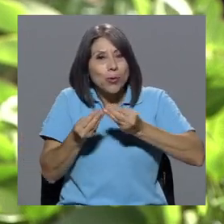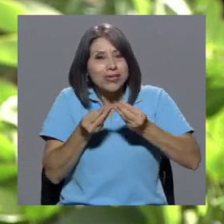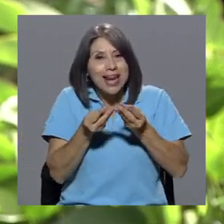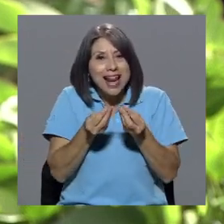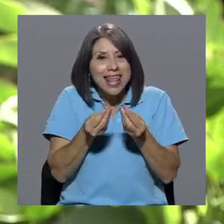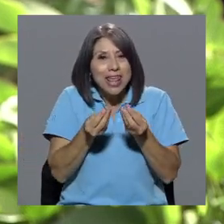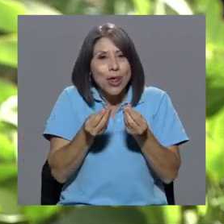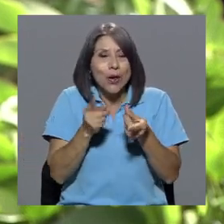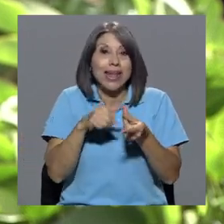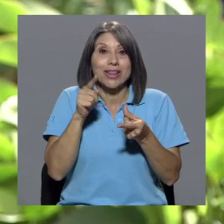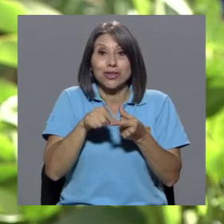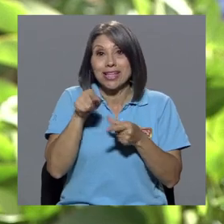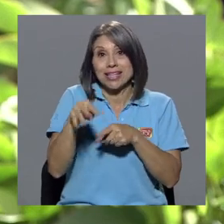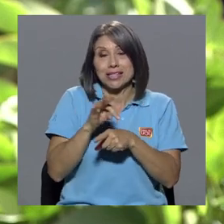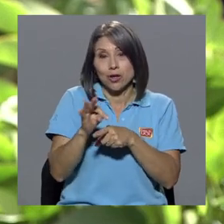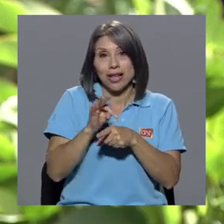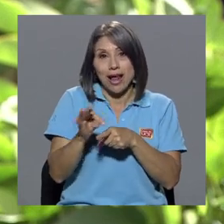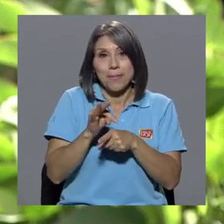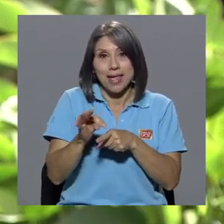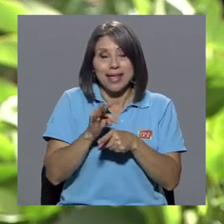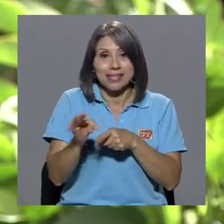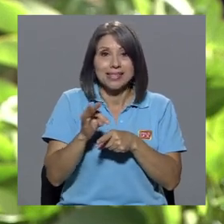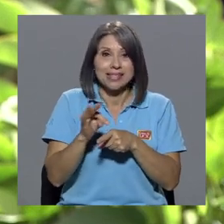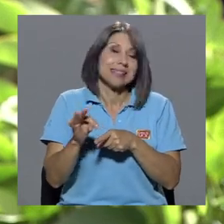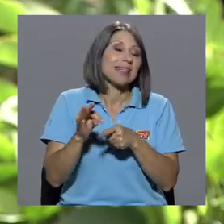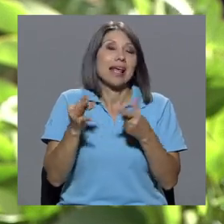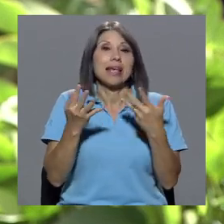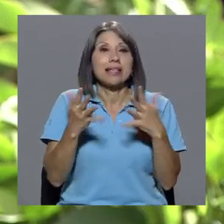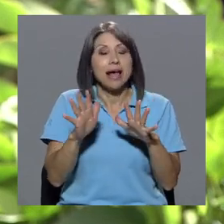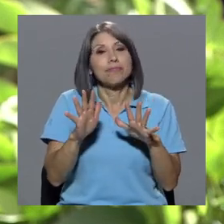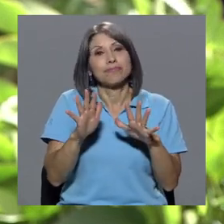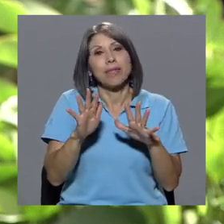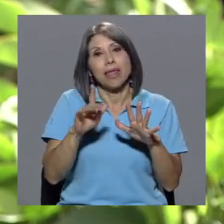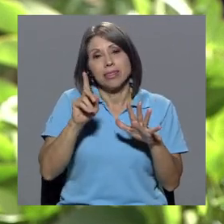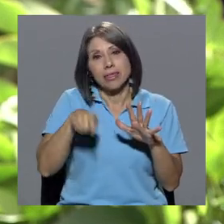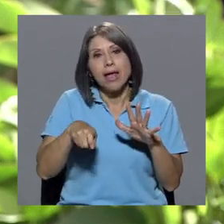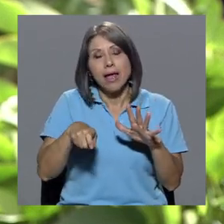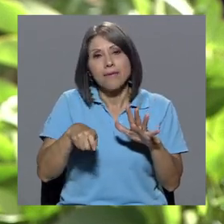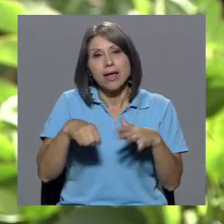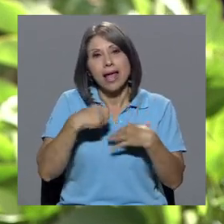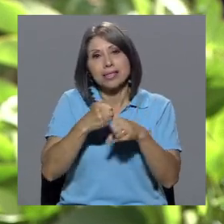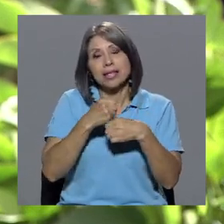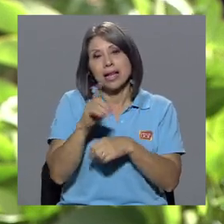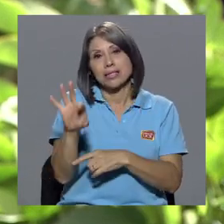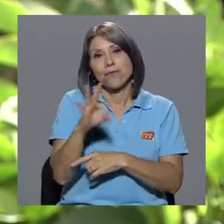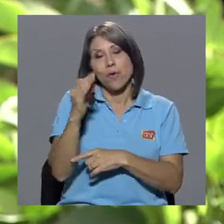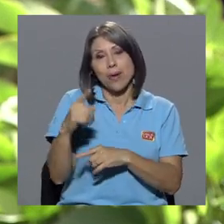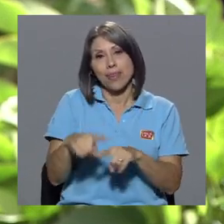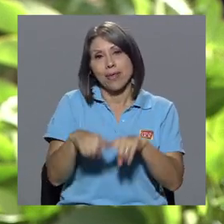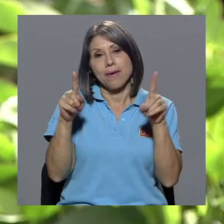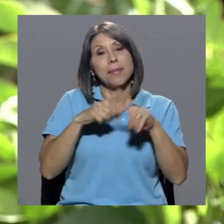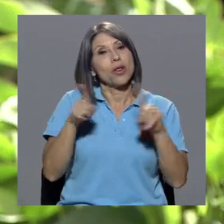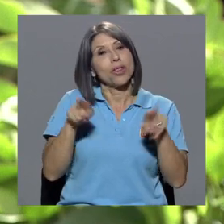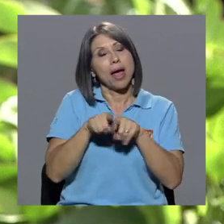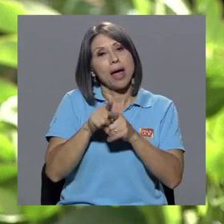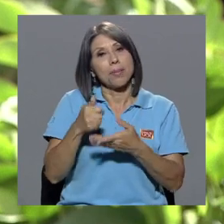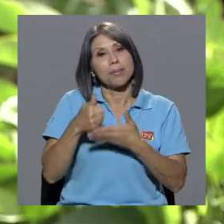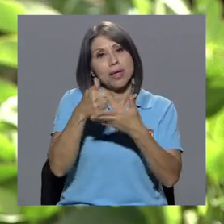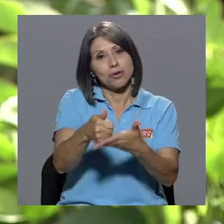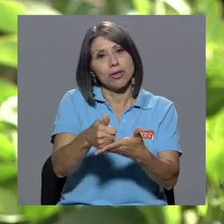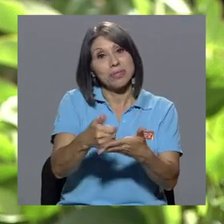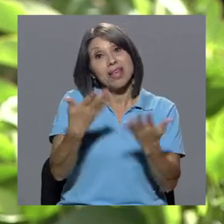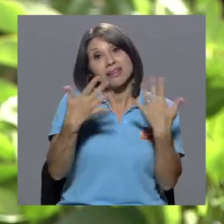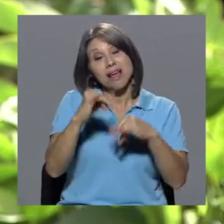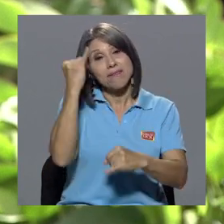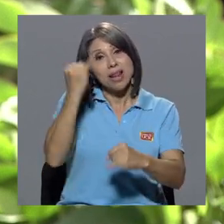líquido. Entonces, ya son terapias intraarticulares, ¿verdad? Pero que también ayudan. Y ya finalmente, pues,